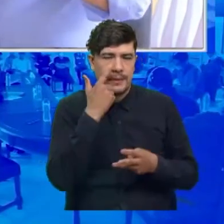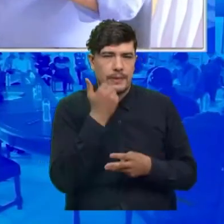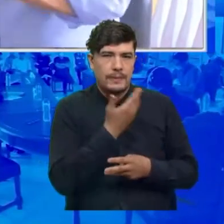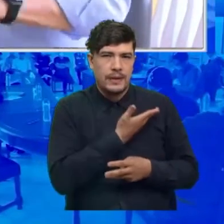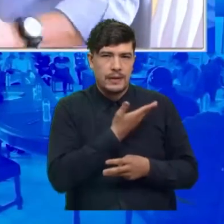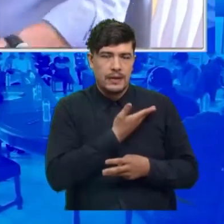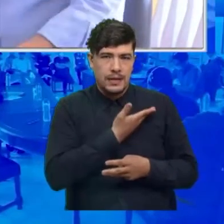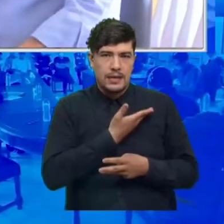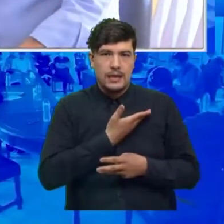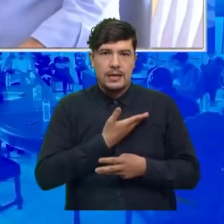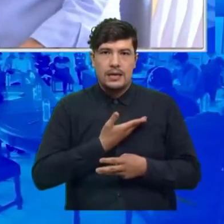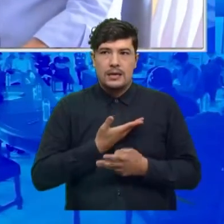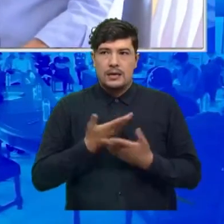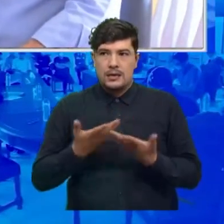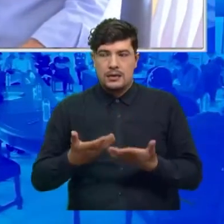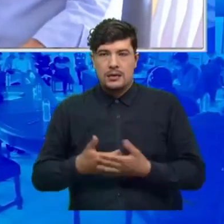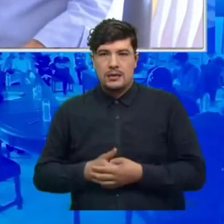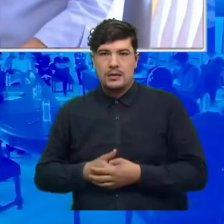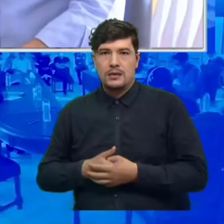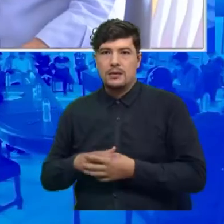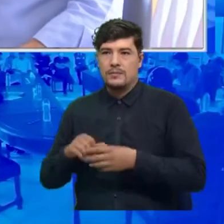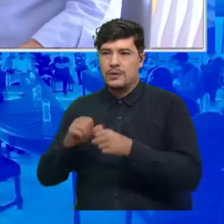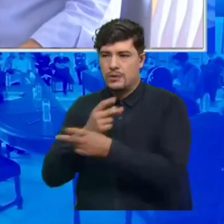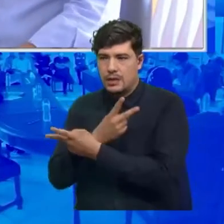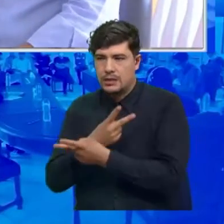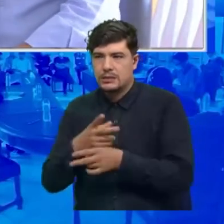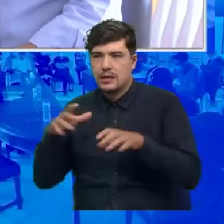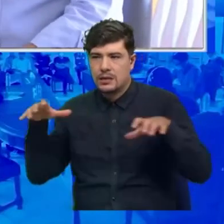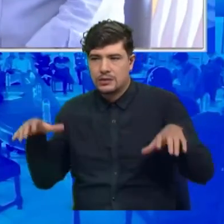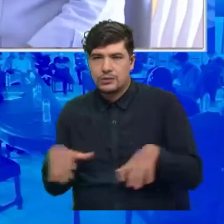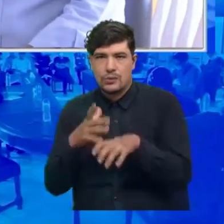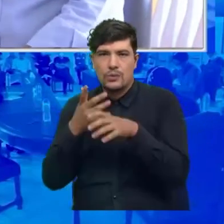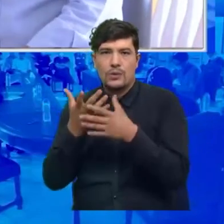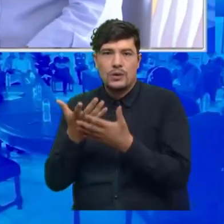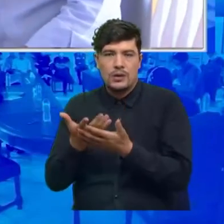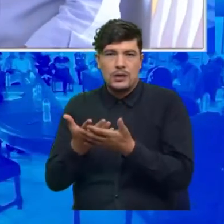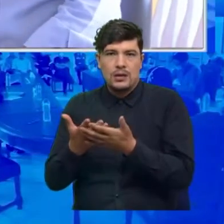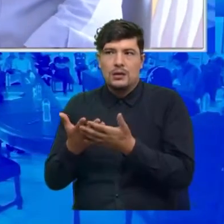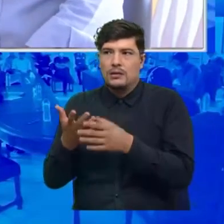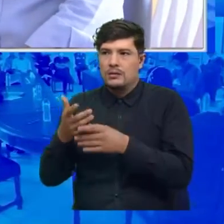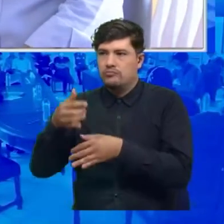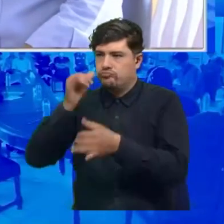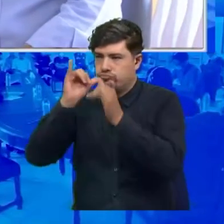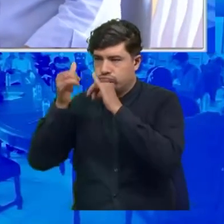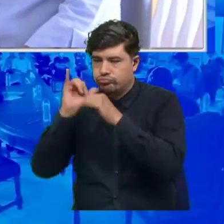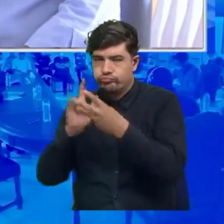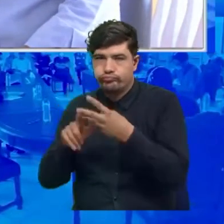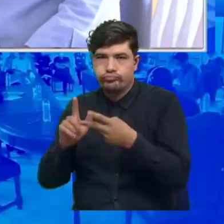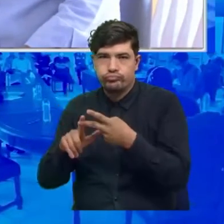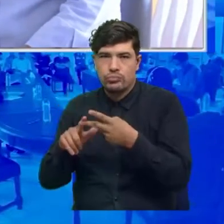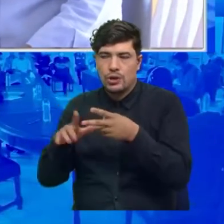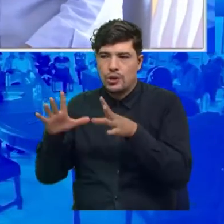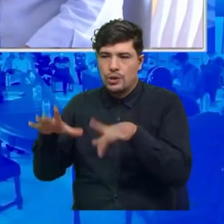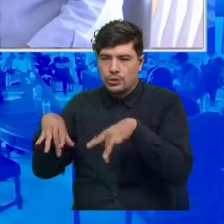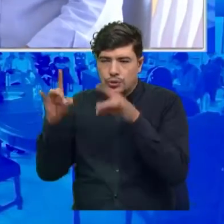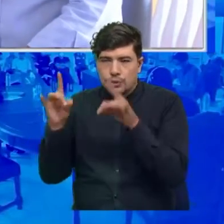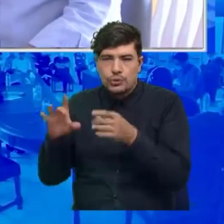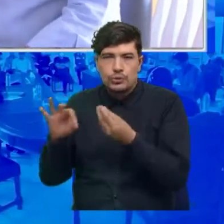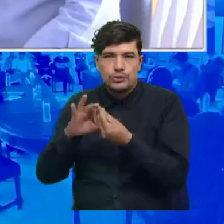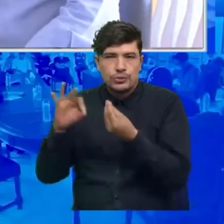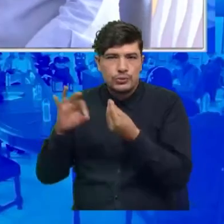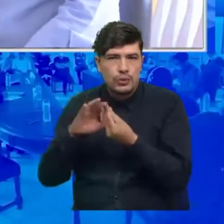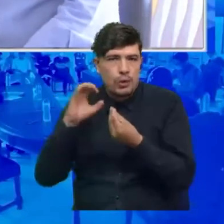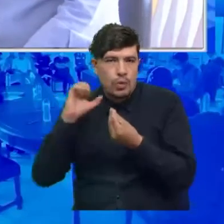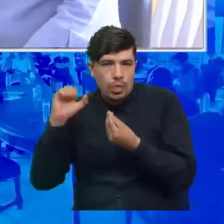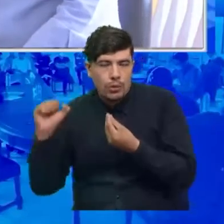hablamos también de los casos de abuso de maltrato del aumento del consumo de alcohol de sustancias alucinógenas de